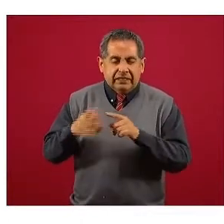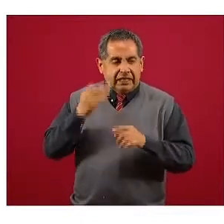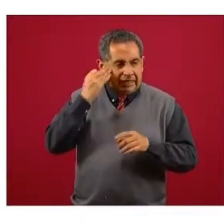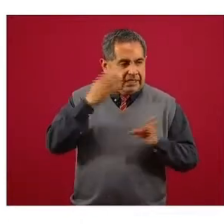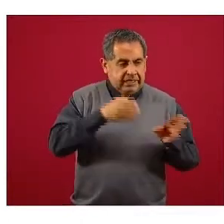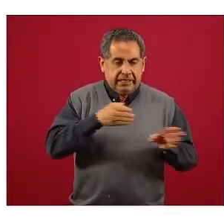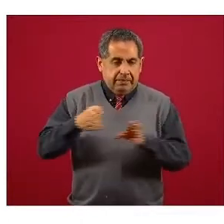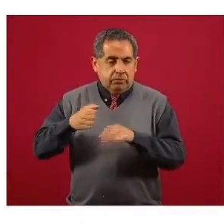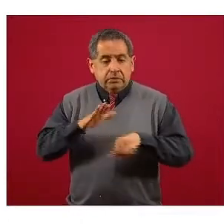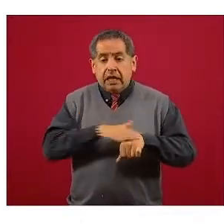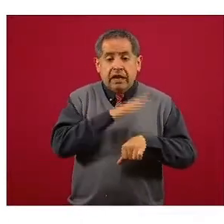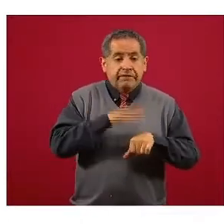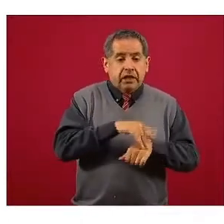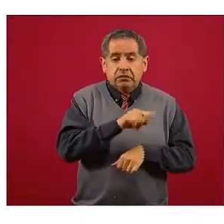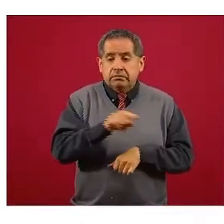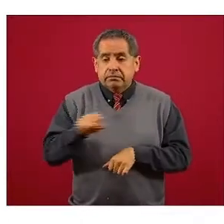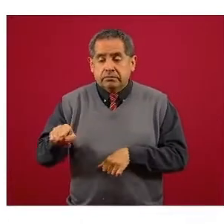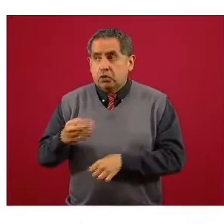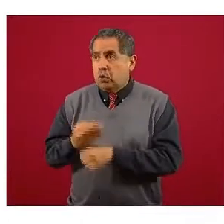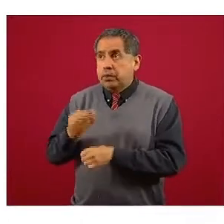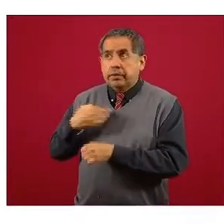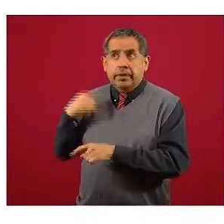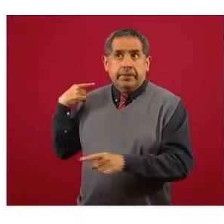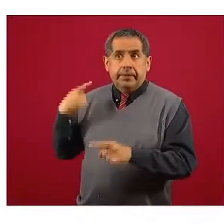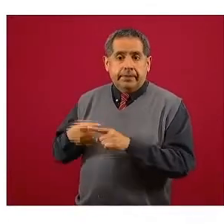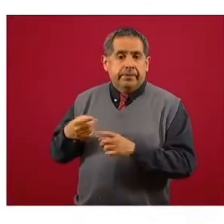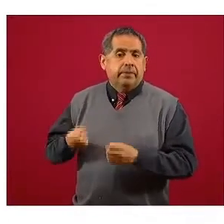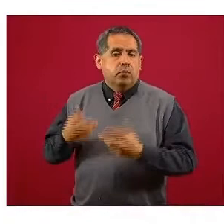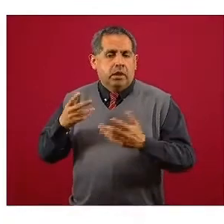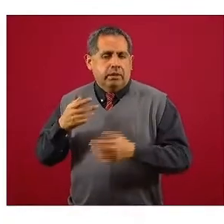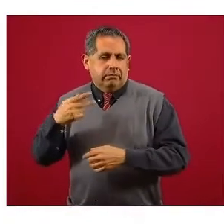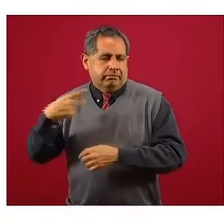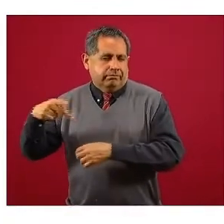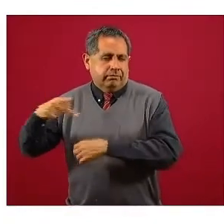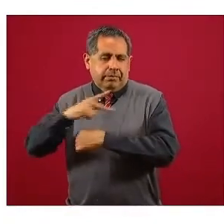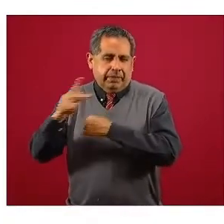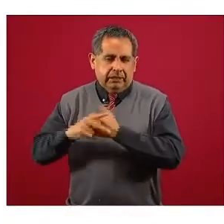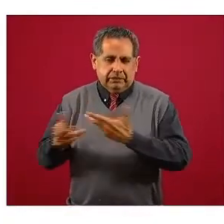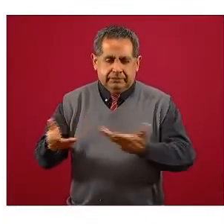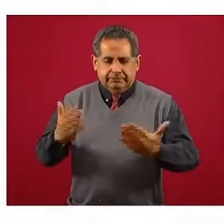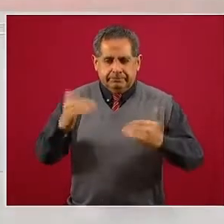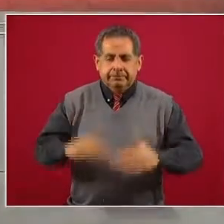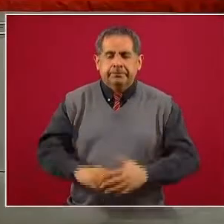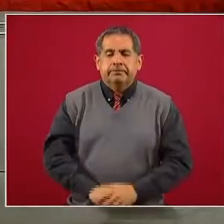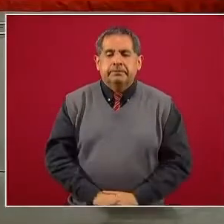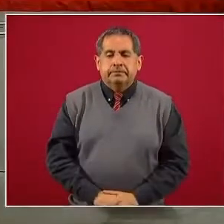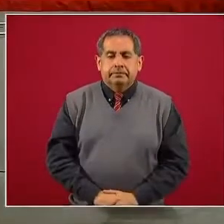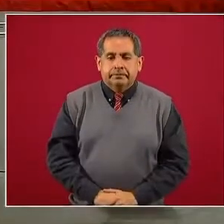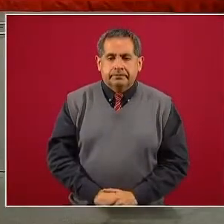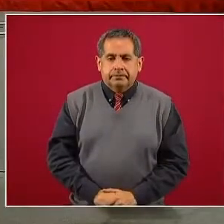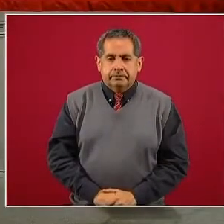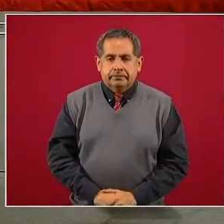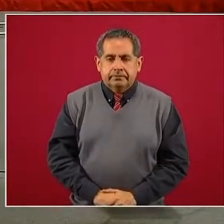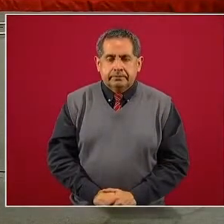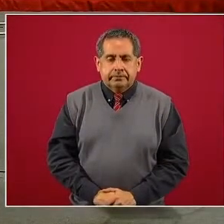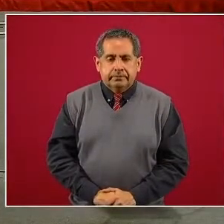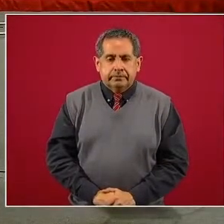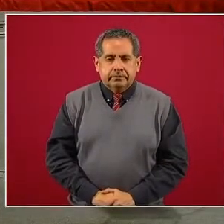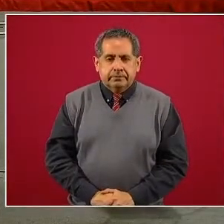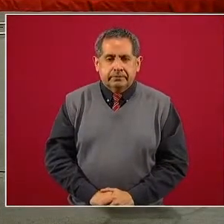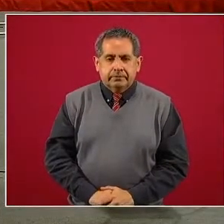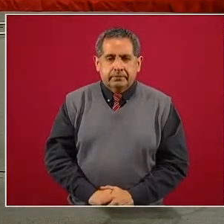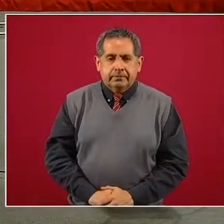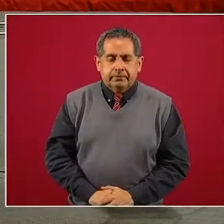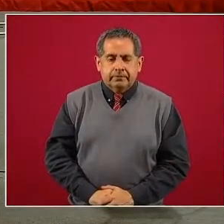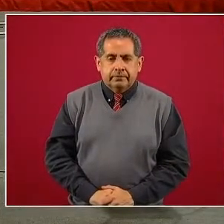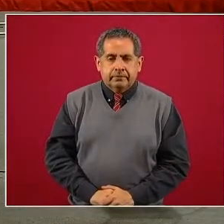y categorías dependiendo del momento que se viva en dicho país. ¿Me puede pasar la siguiente? Es este mapa en